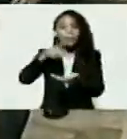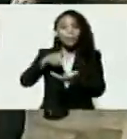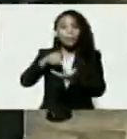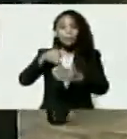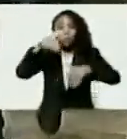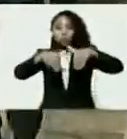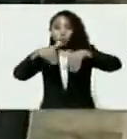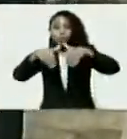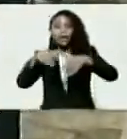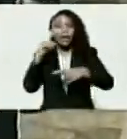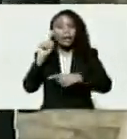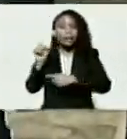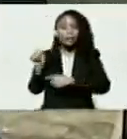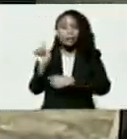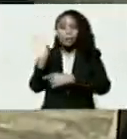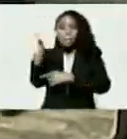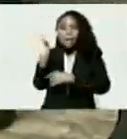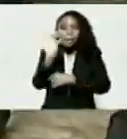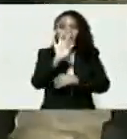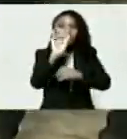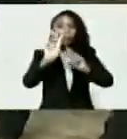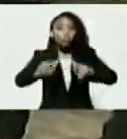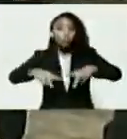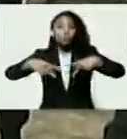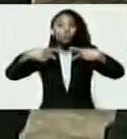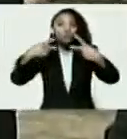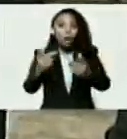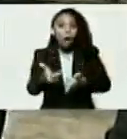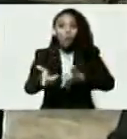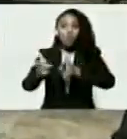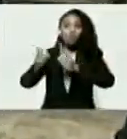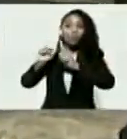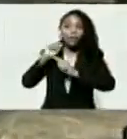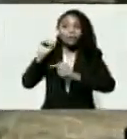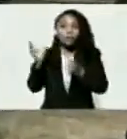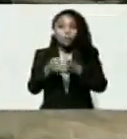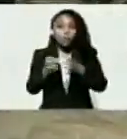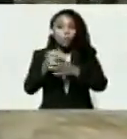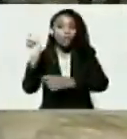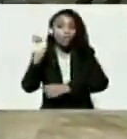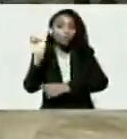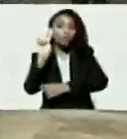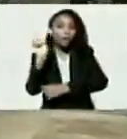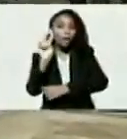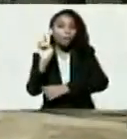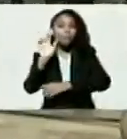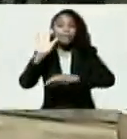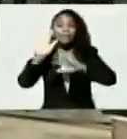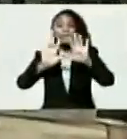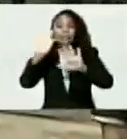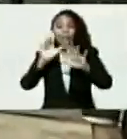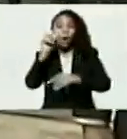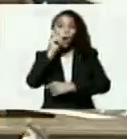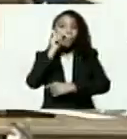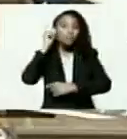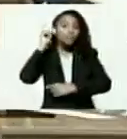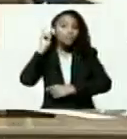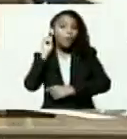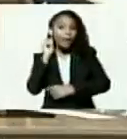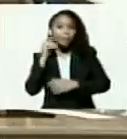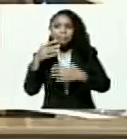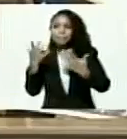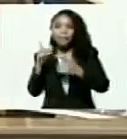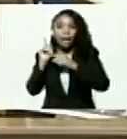se eligen a quienes van a renovar las autoridades del ente comicial venezolano. 15 hombres y mujeres que